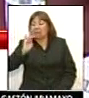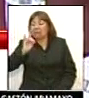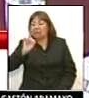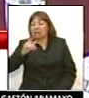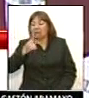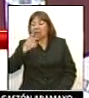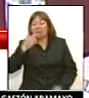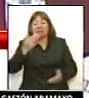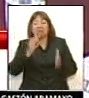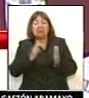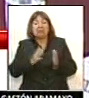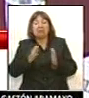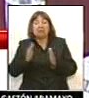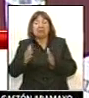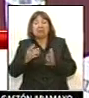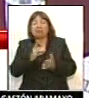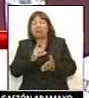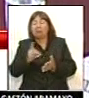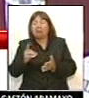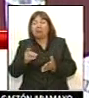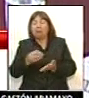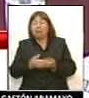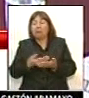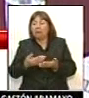de tratamiento